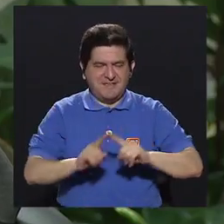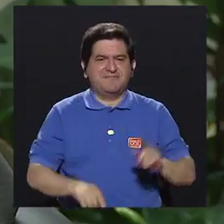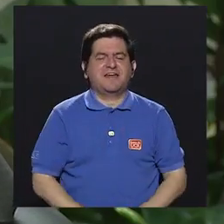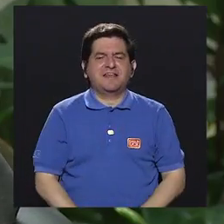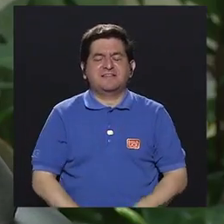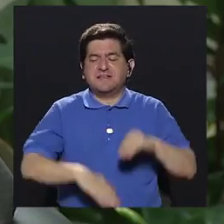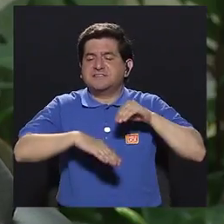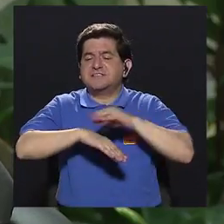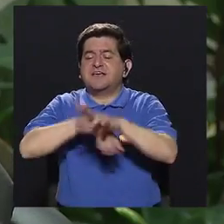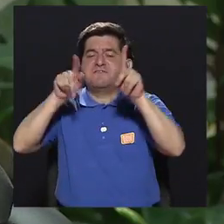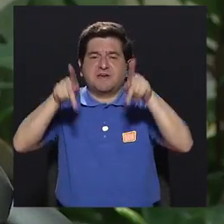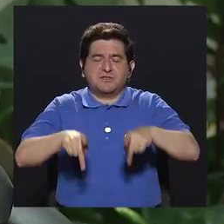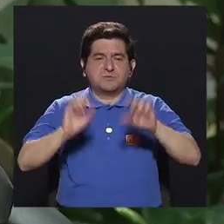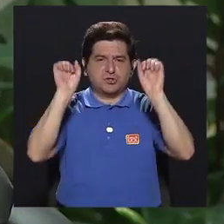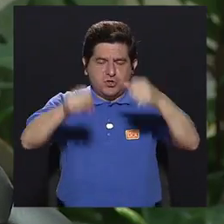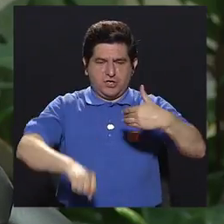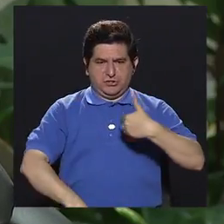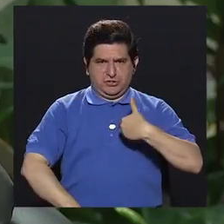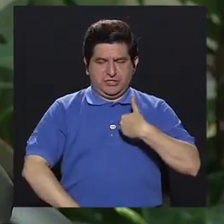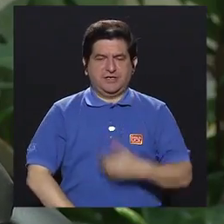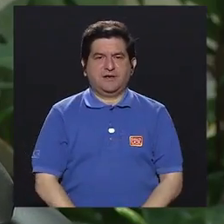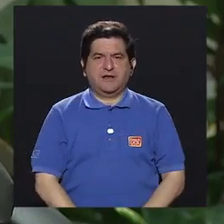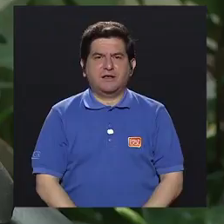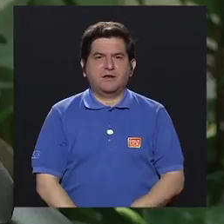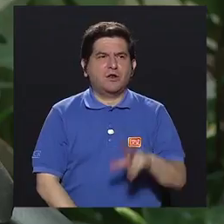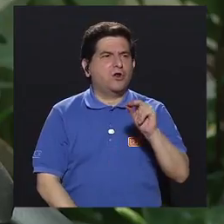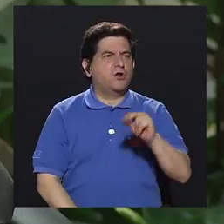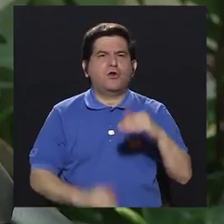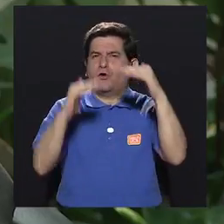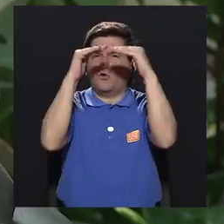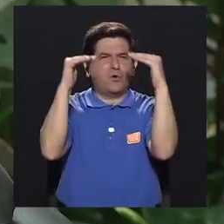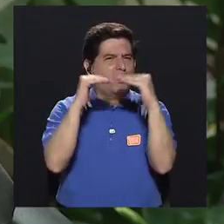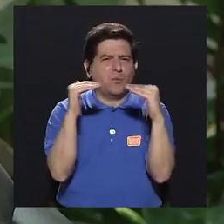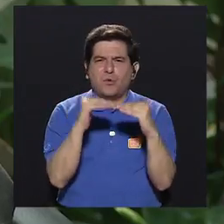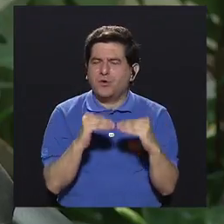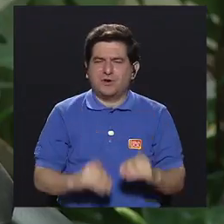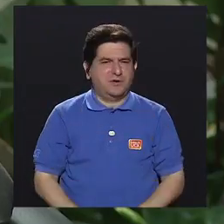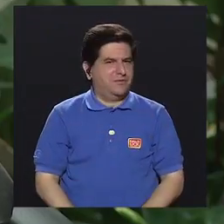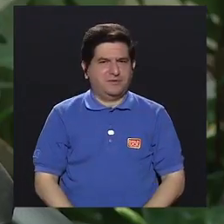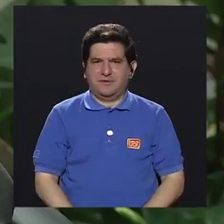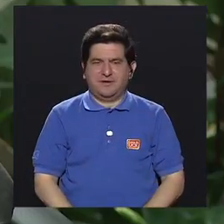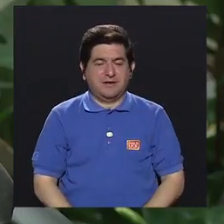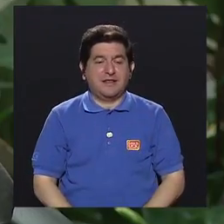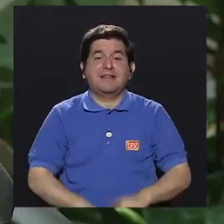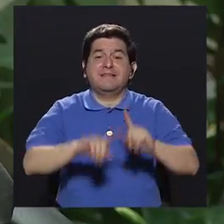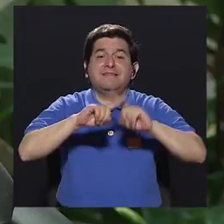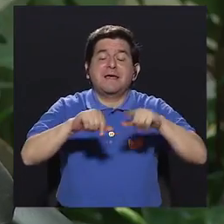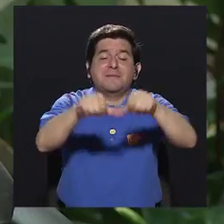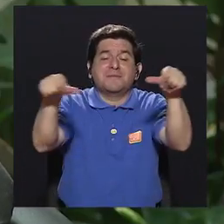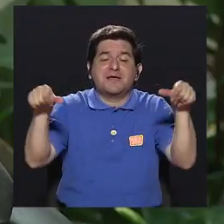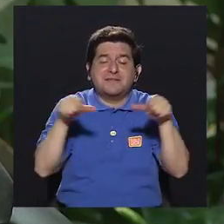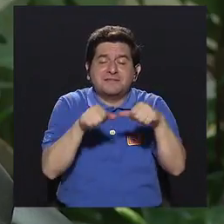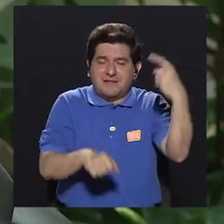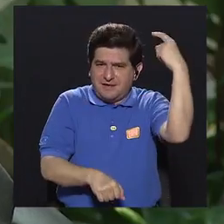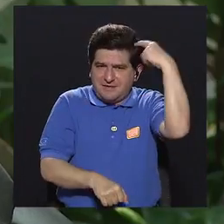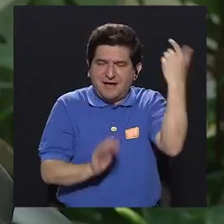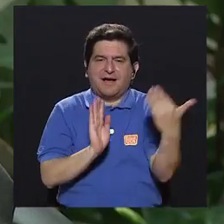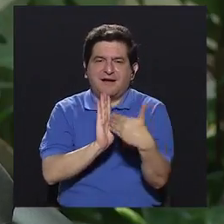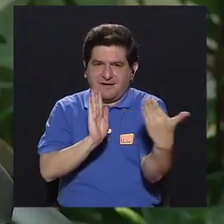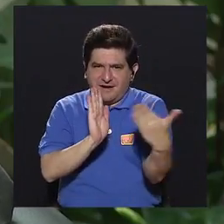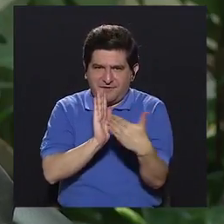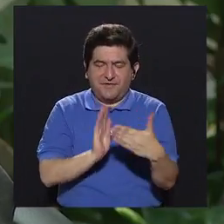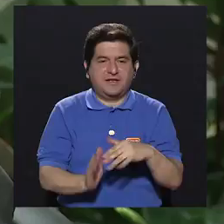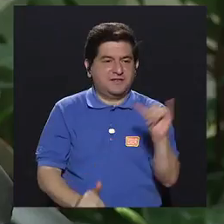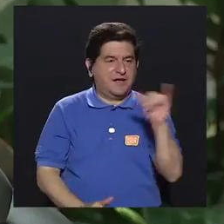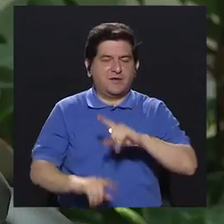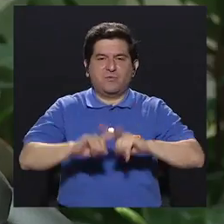diferentes secuelas que la persona puede presentar. Entonces, no es como niveles de riesgo, sino es dependiendo de qué sector del cerebro se vio afectado,